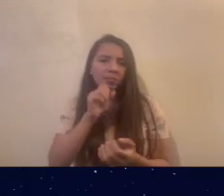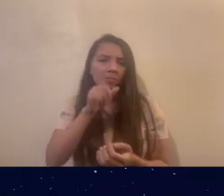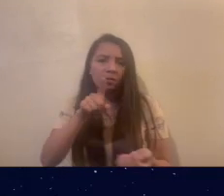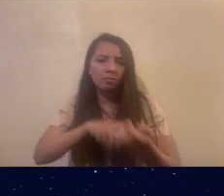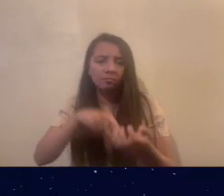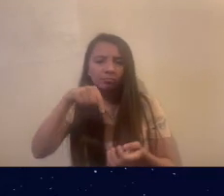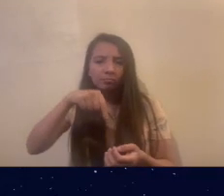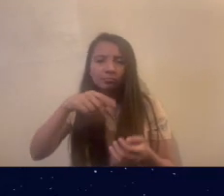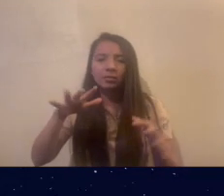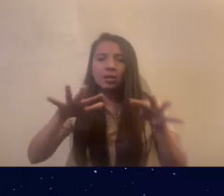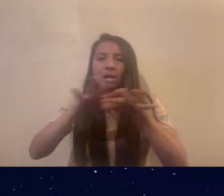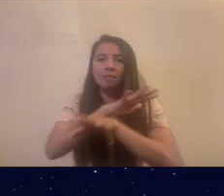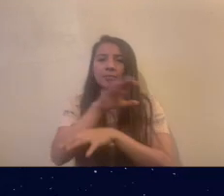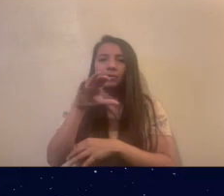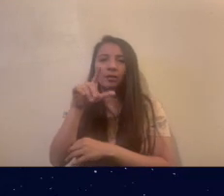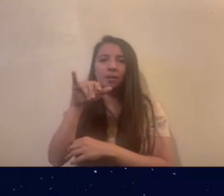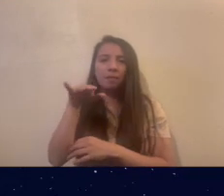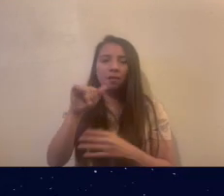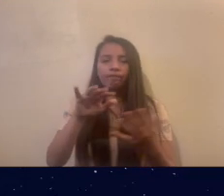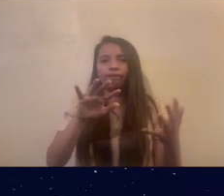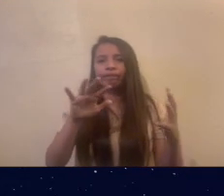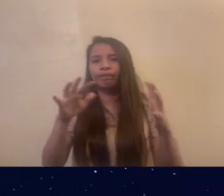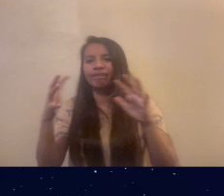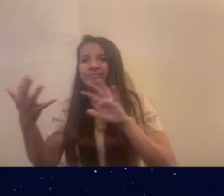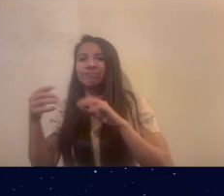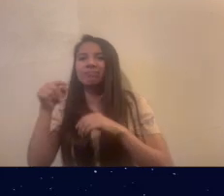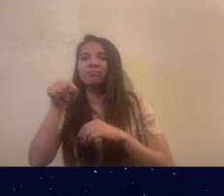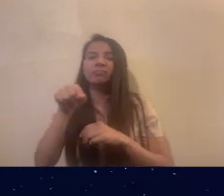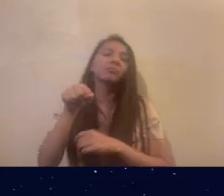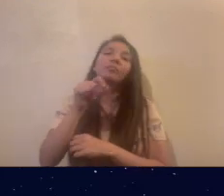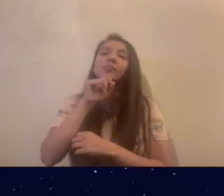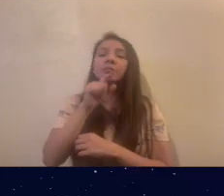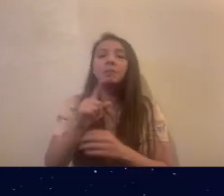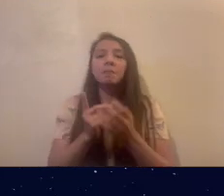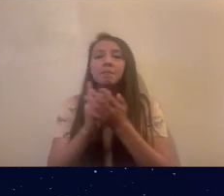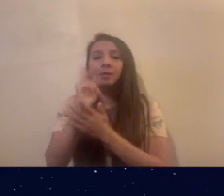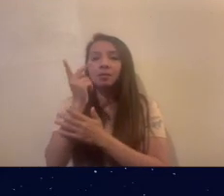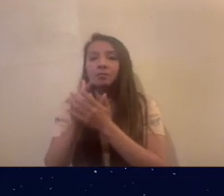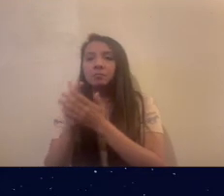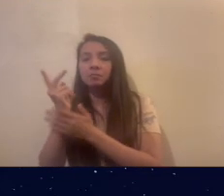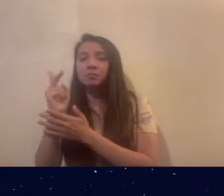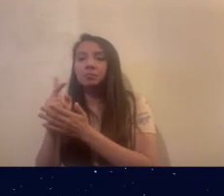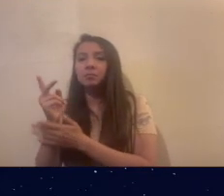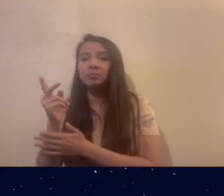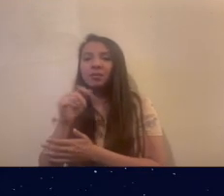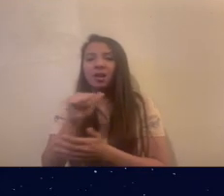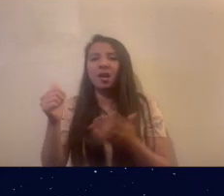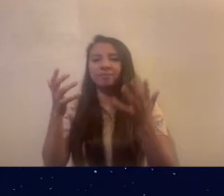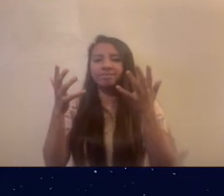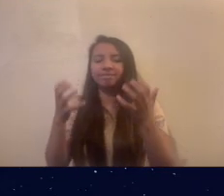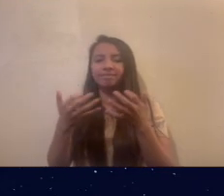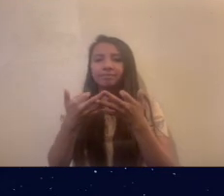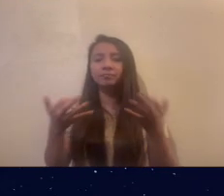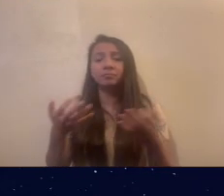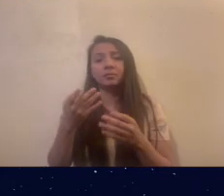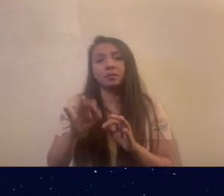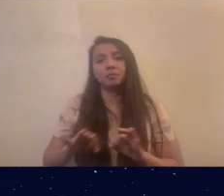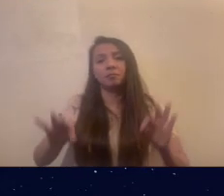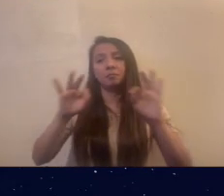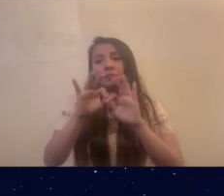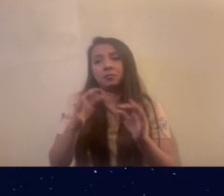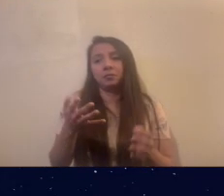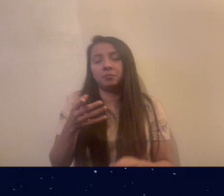también, buscar fronteras, sí, para plantas que se desarrollen en lugares áridos es